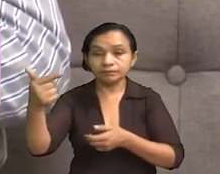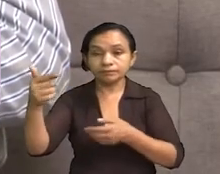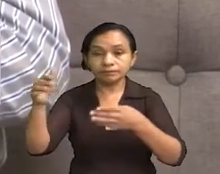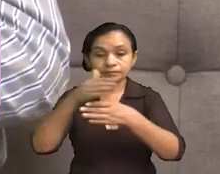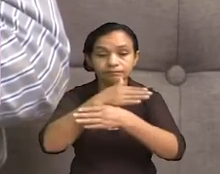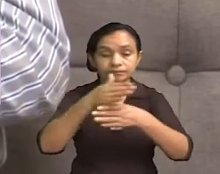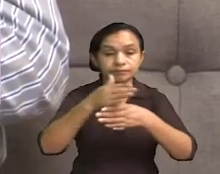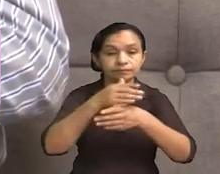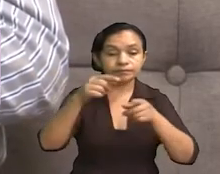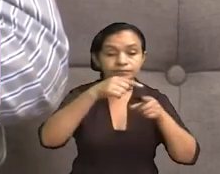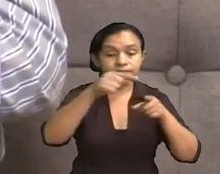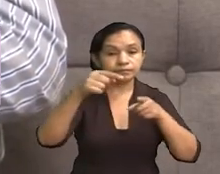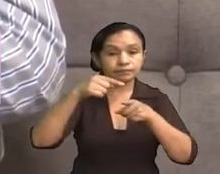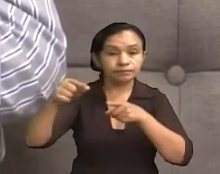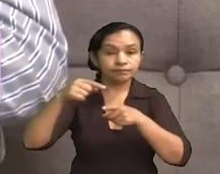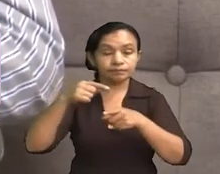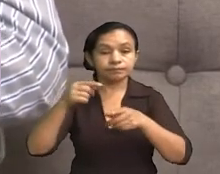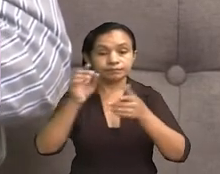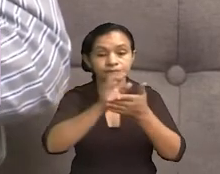municipios,